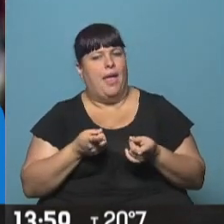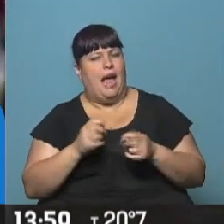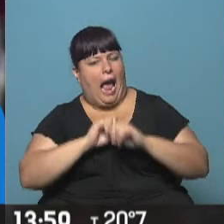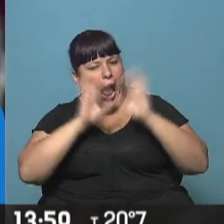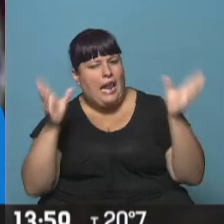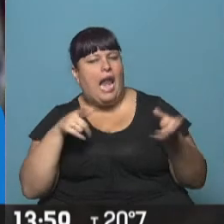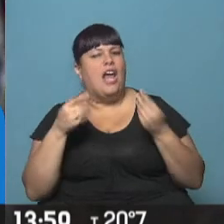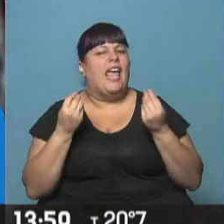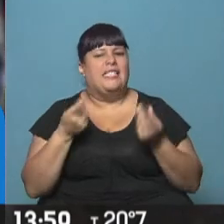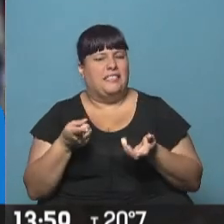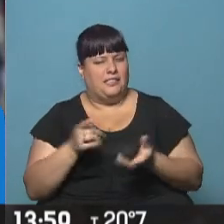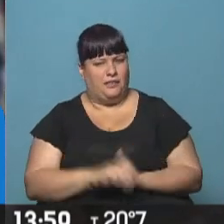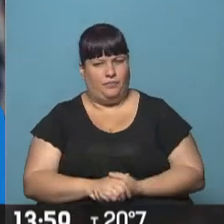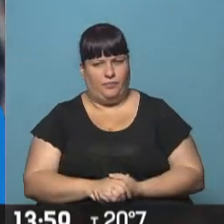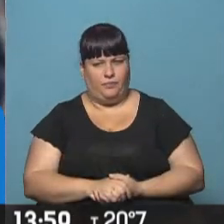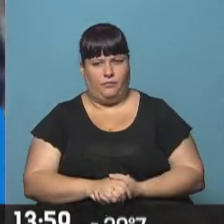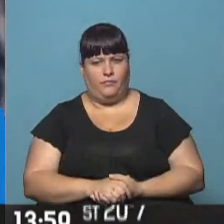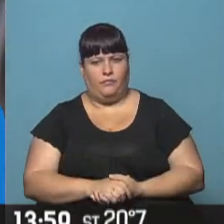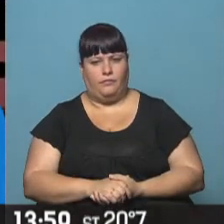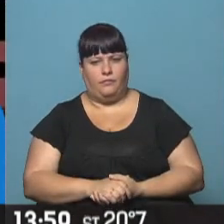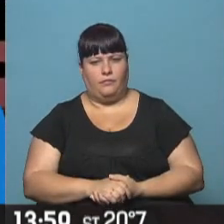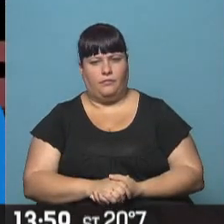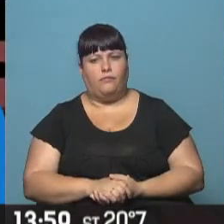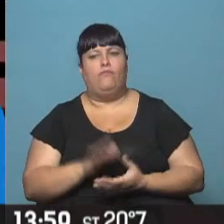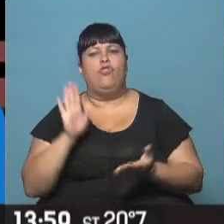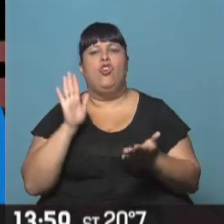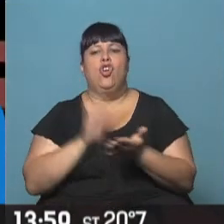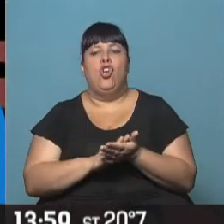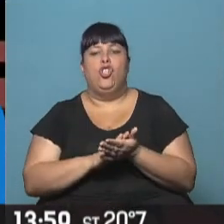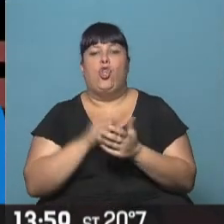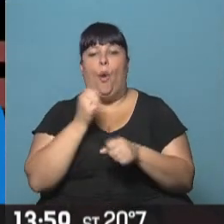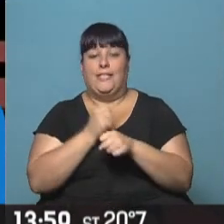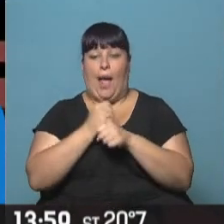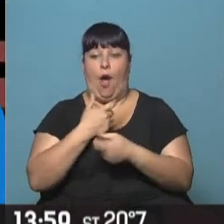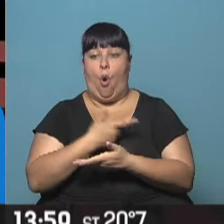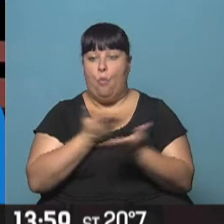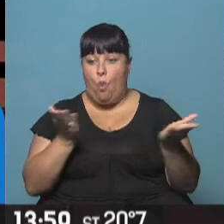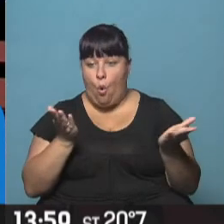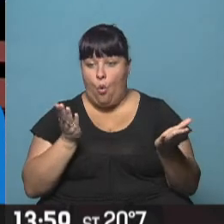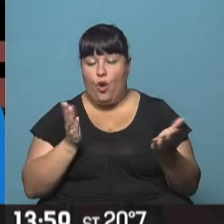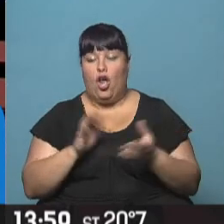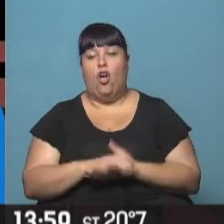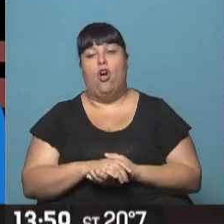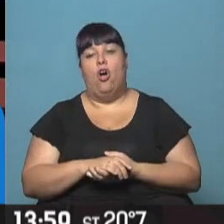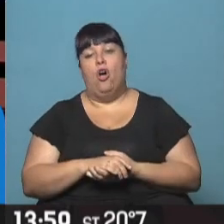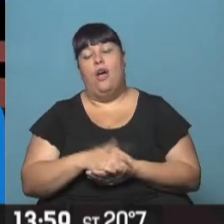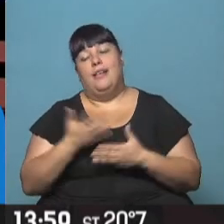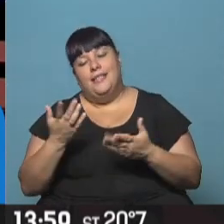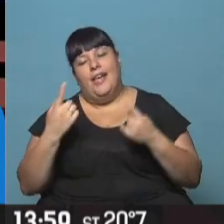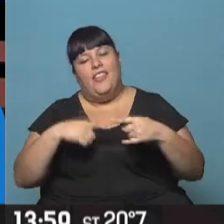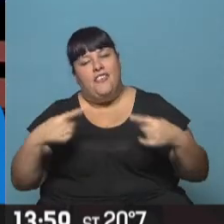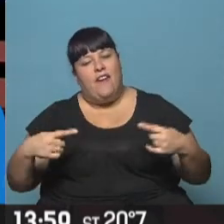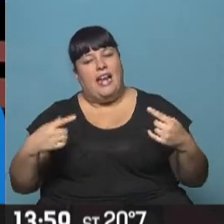especificar un poco de qué se trata. En relación al empleo público, hay